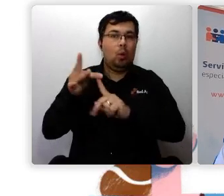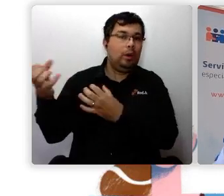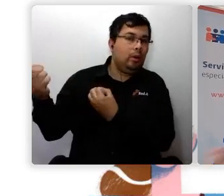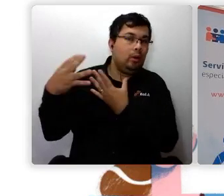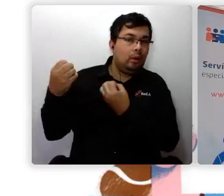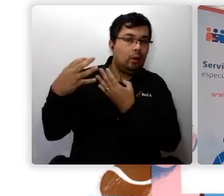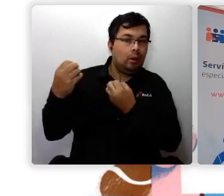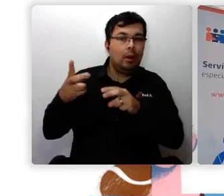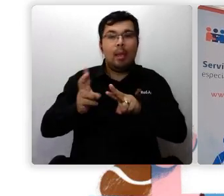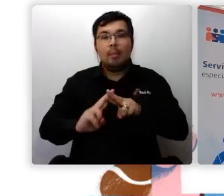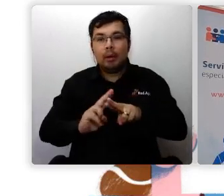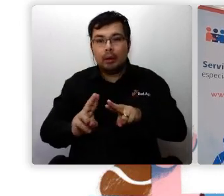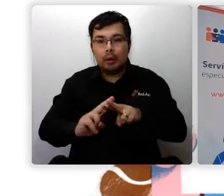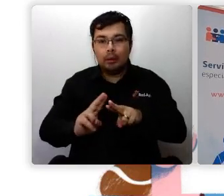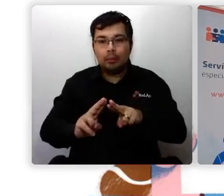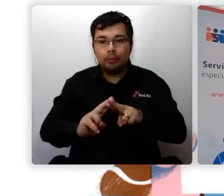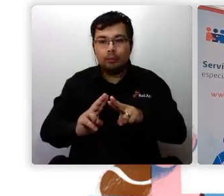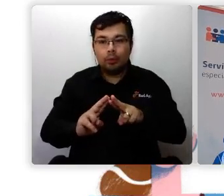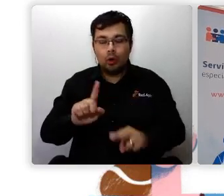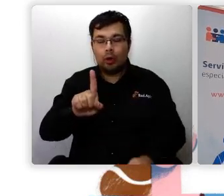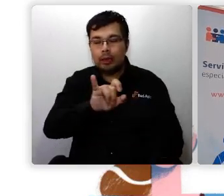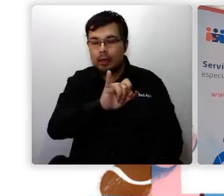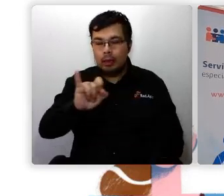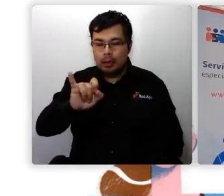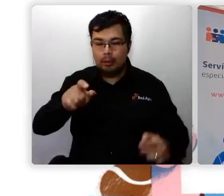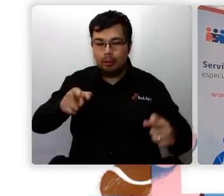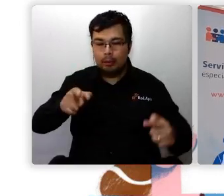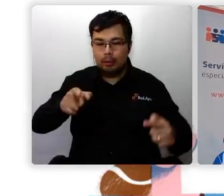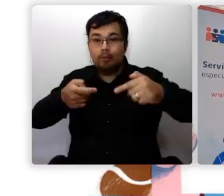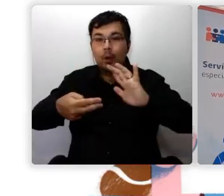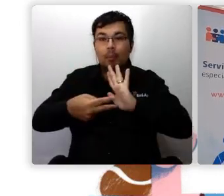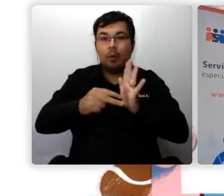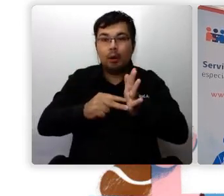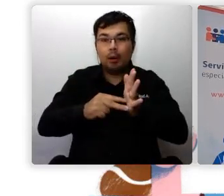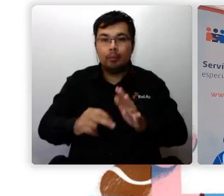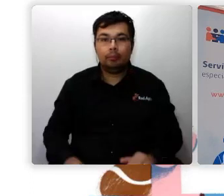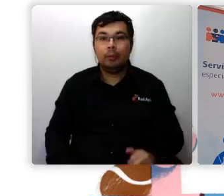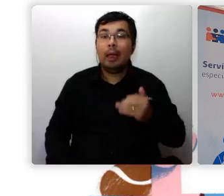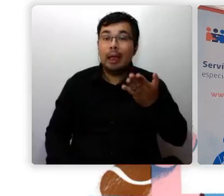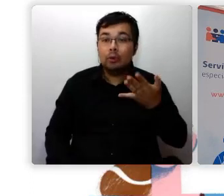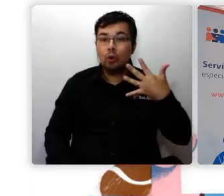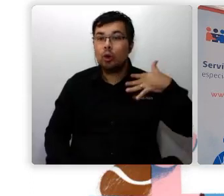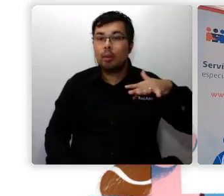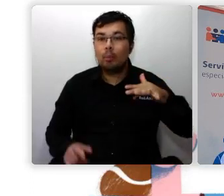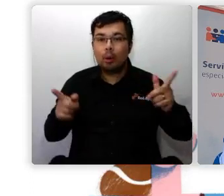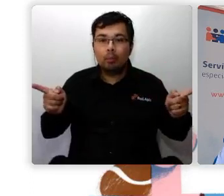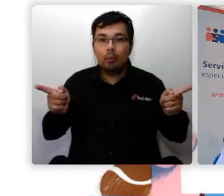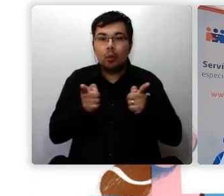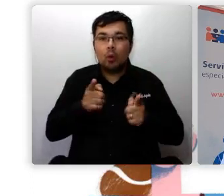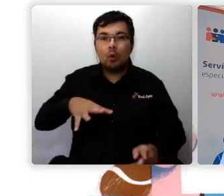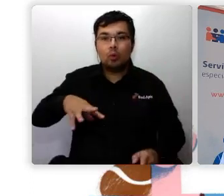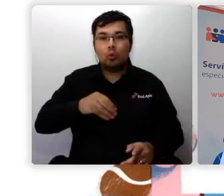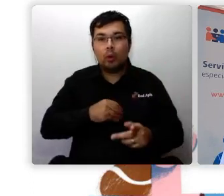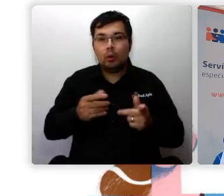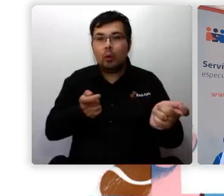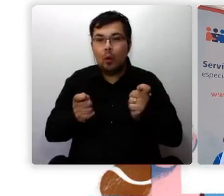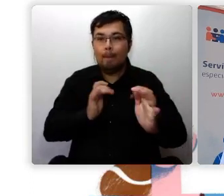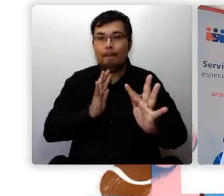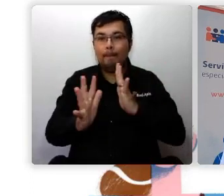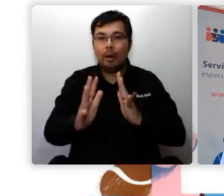a dudas o problemas con impuestos internos. Eso es súper importante porque acota bastante nuestro mercado. Aunque en la